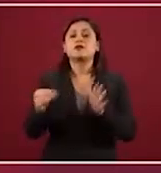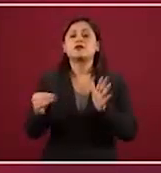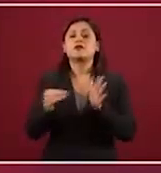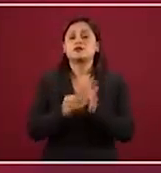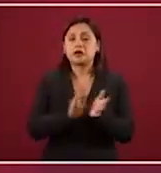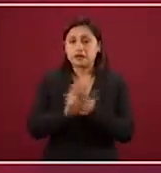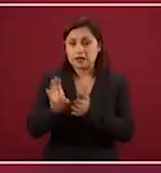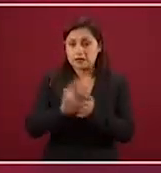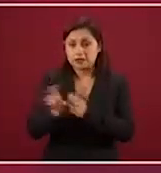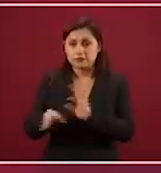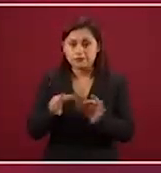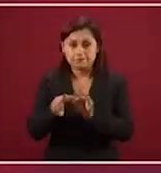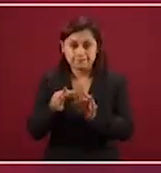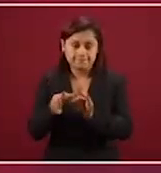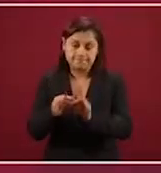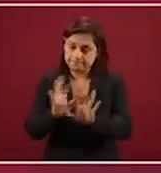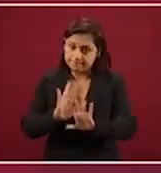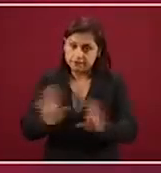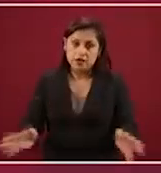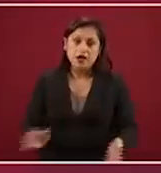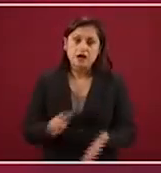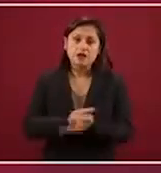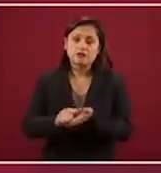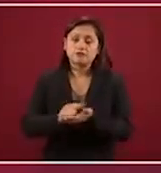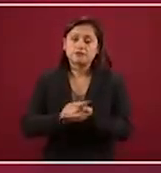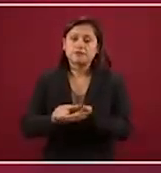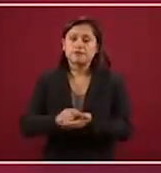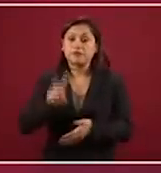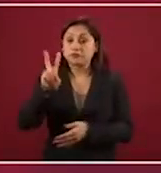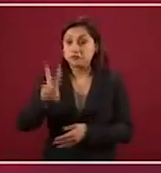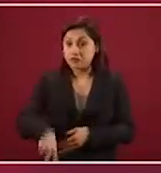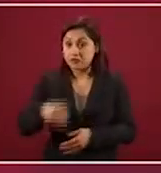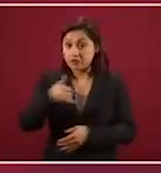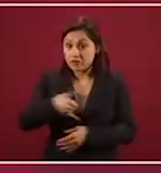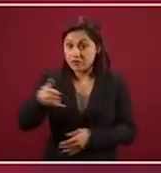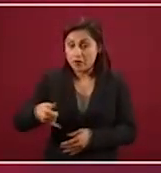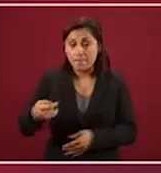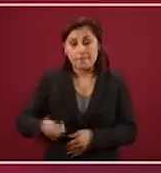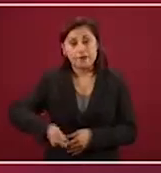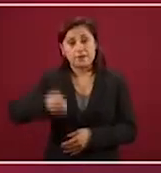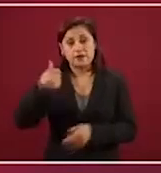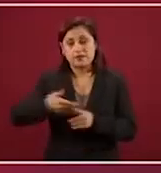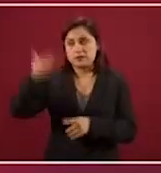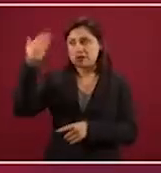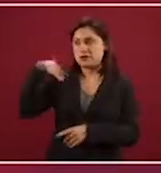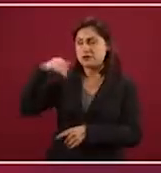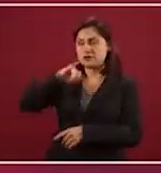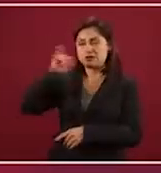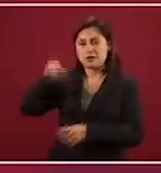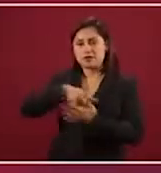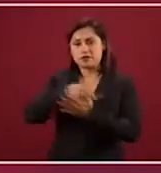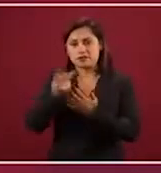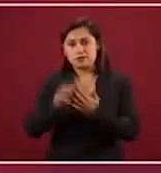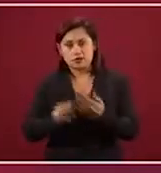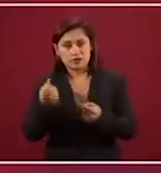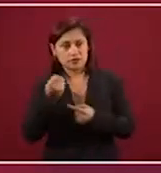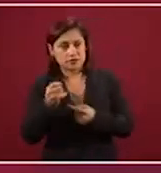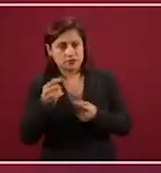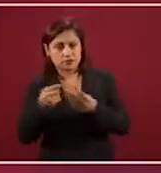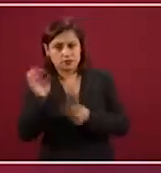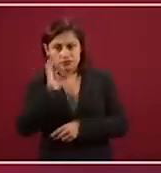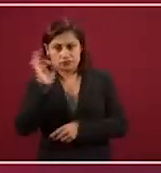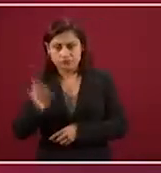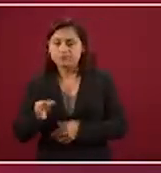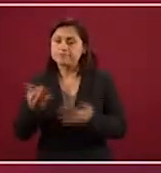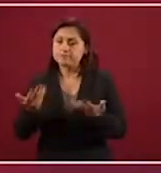en el año que es verdaderamente histórico el instituto porque nunca había habido programas de esta naturaleza y se suman a